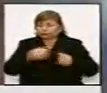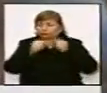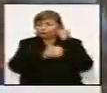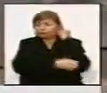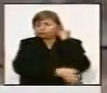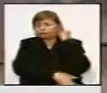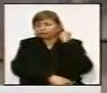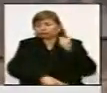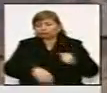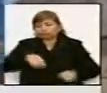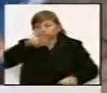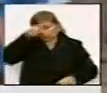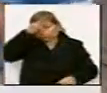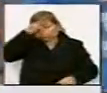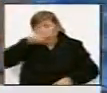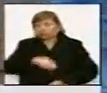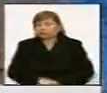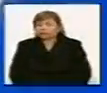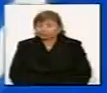extrema pobreza del Perú.